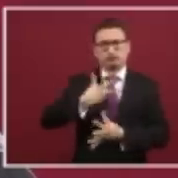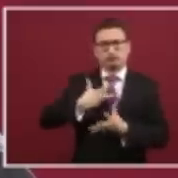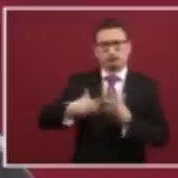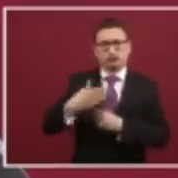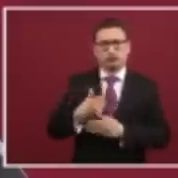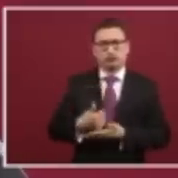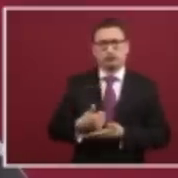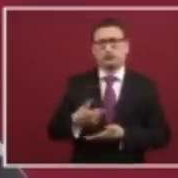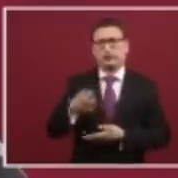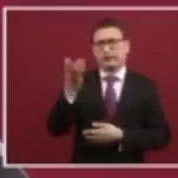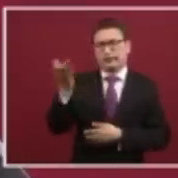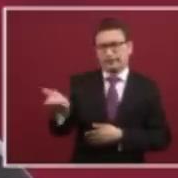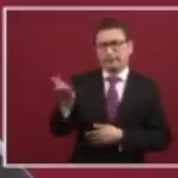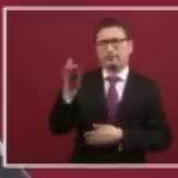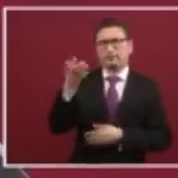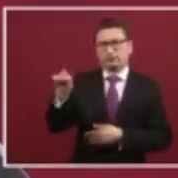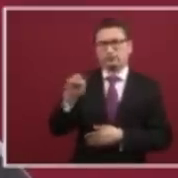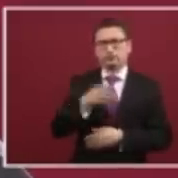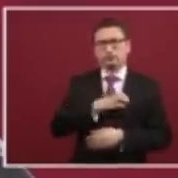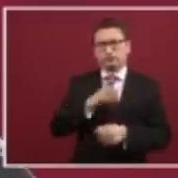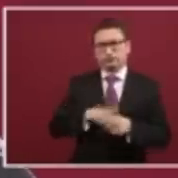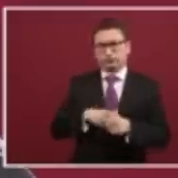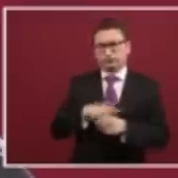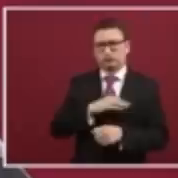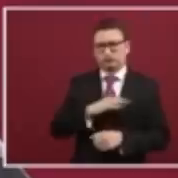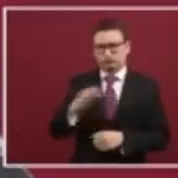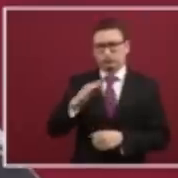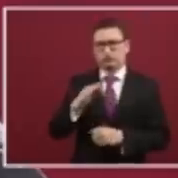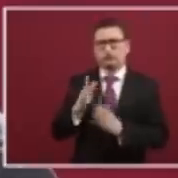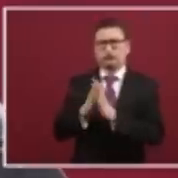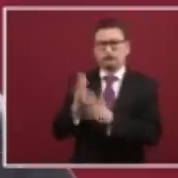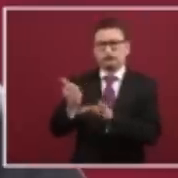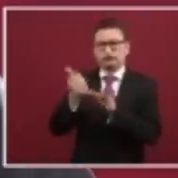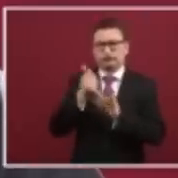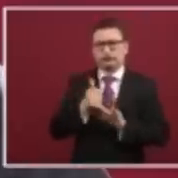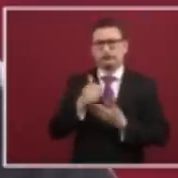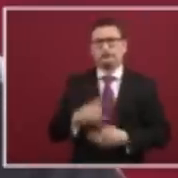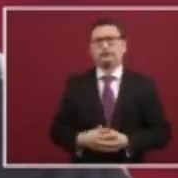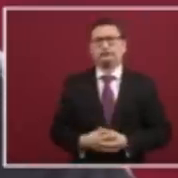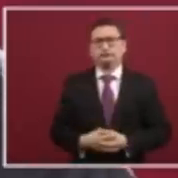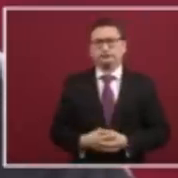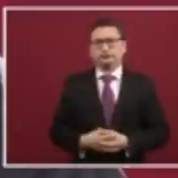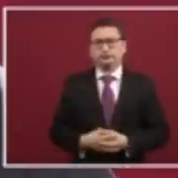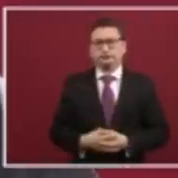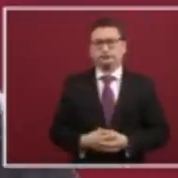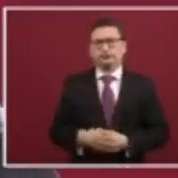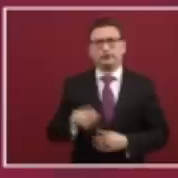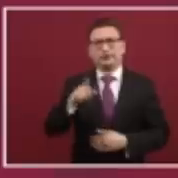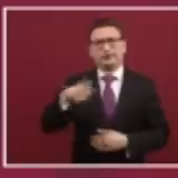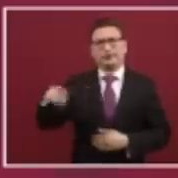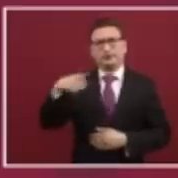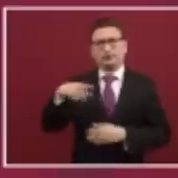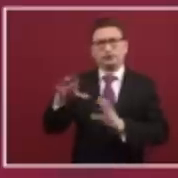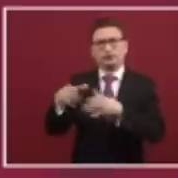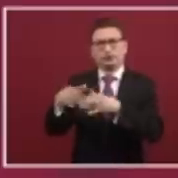se le pidió de manera especial que nos ayudaran con expertos